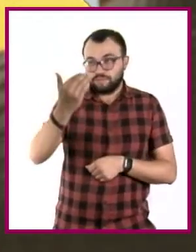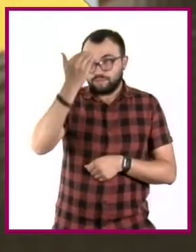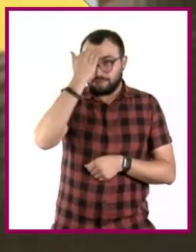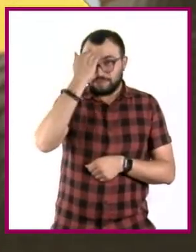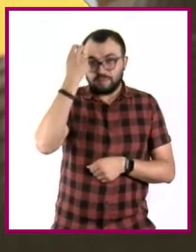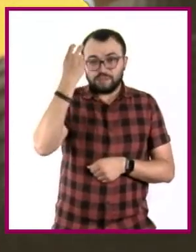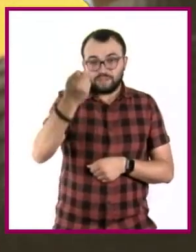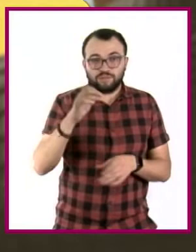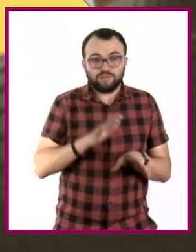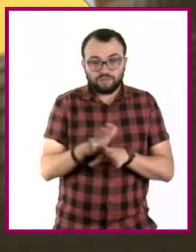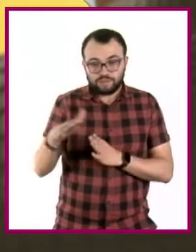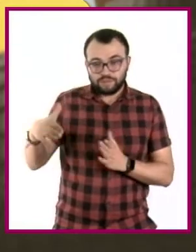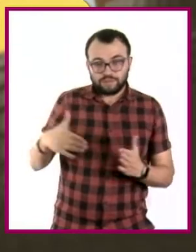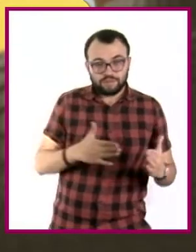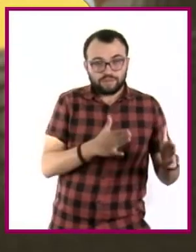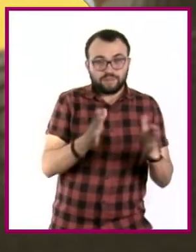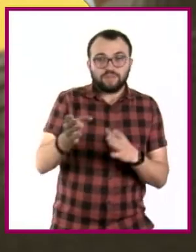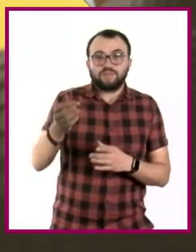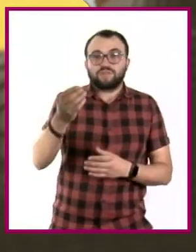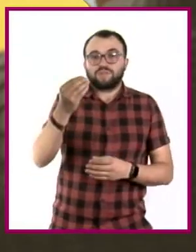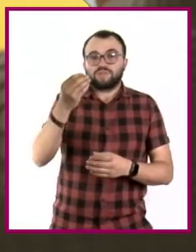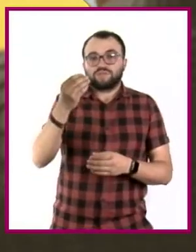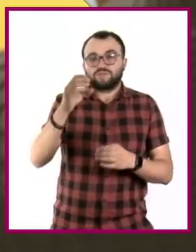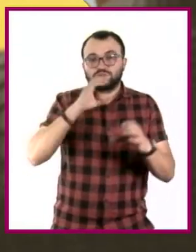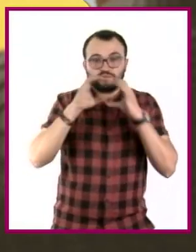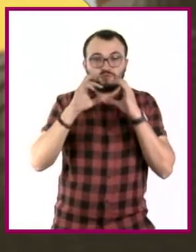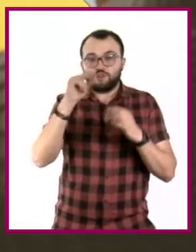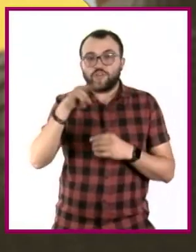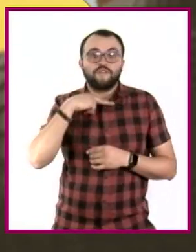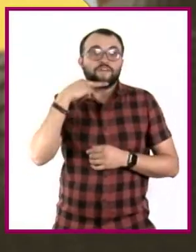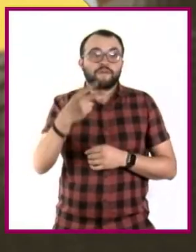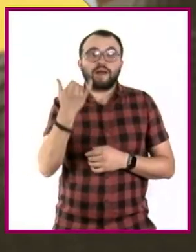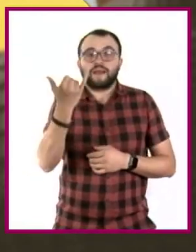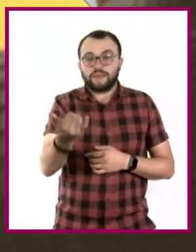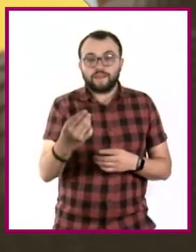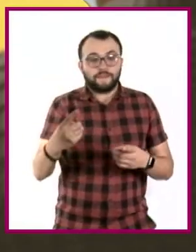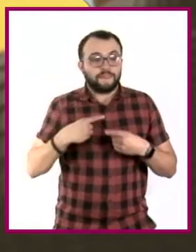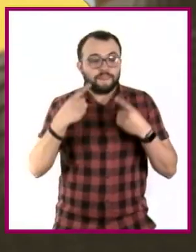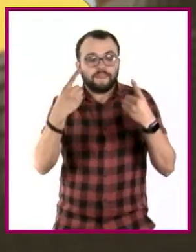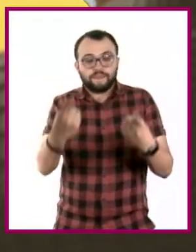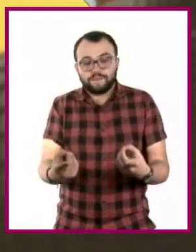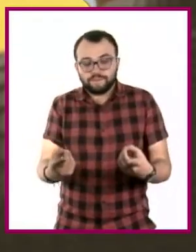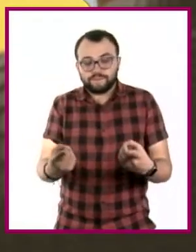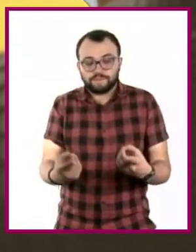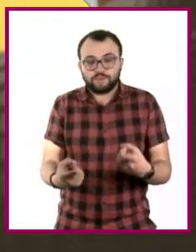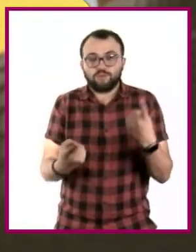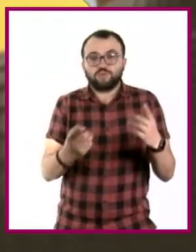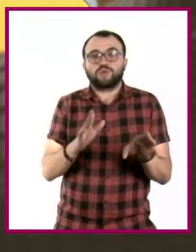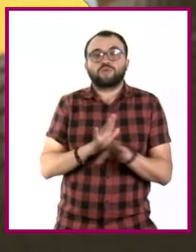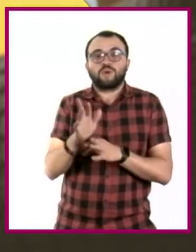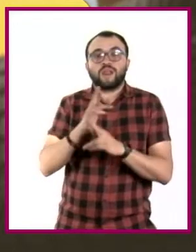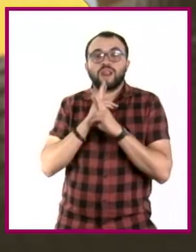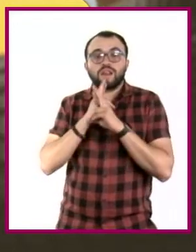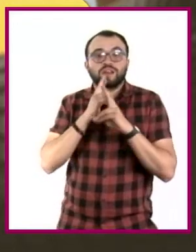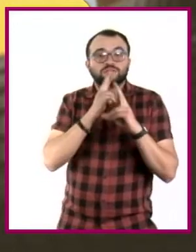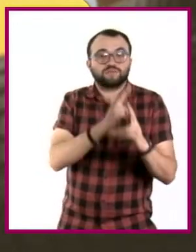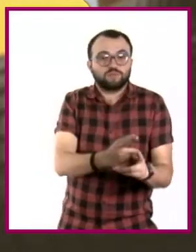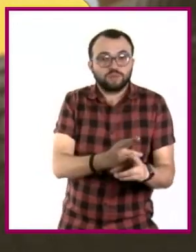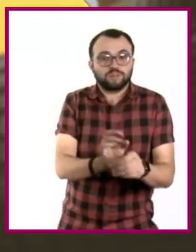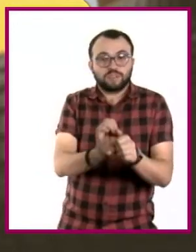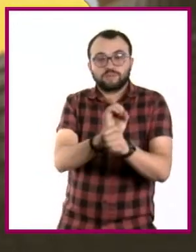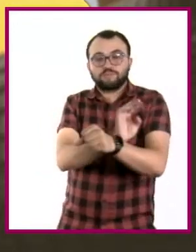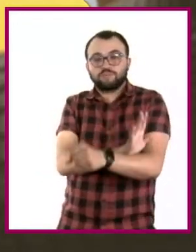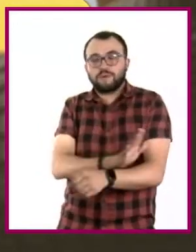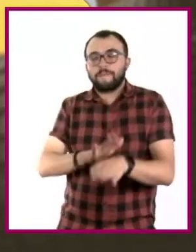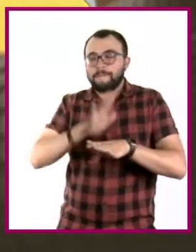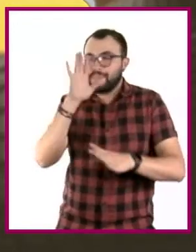estos canales de comunicación no verbal y tratar de dar una respuesta emocional lo